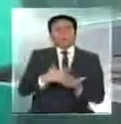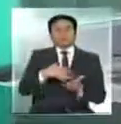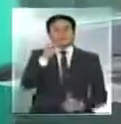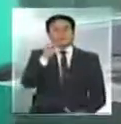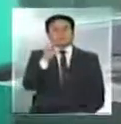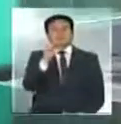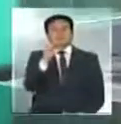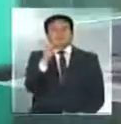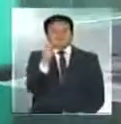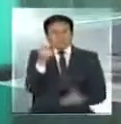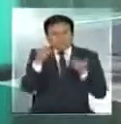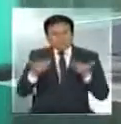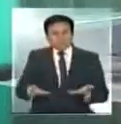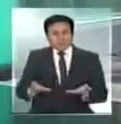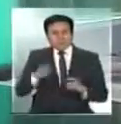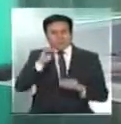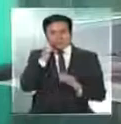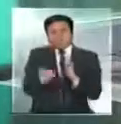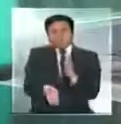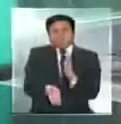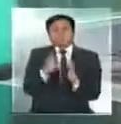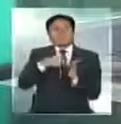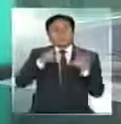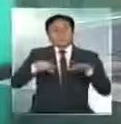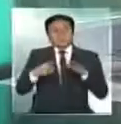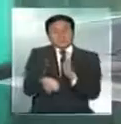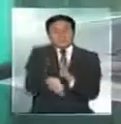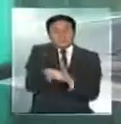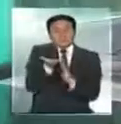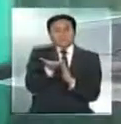5.062 pesos, lo que habla de un incremento, ¿no es cierto?, de un